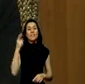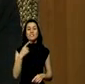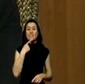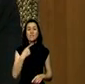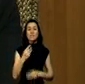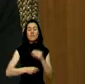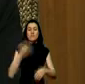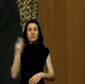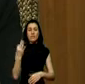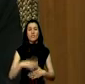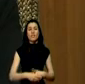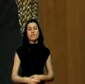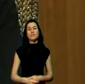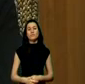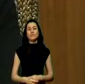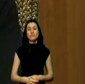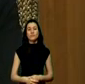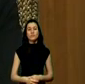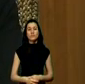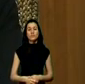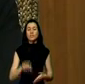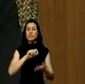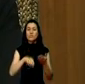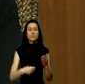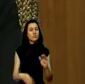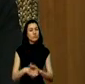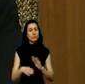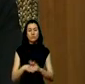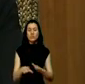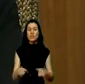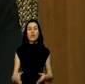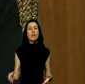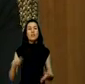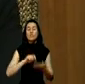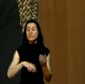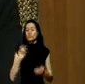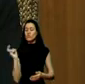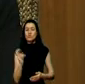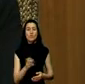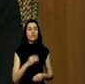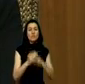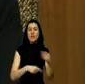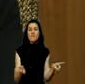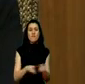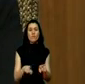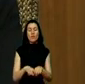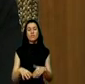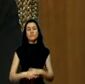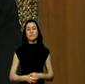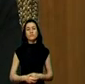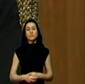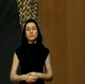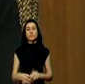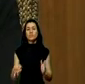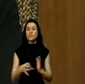hemos llevado a este contrato y que vamos a seguir llevando a todos los contratos. Es decir, hacer más por menos, mantener